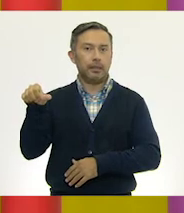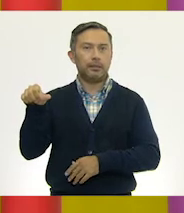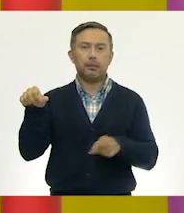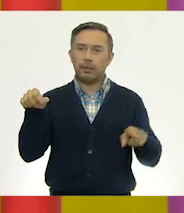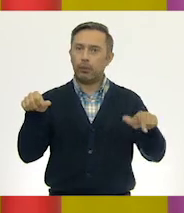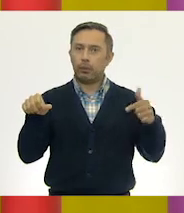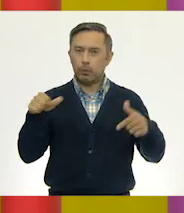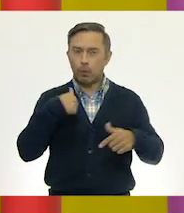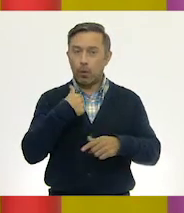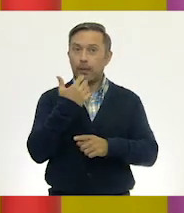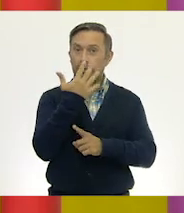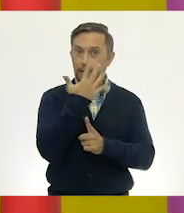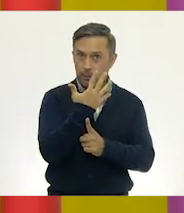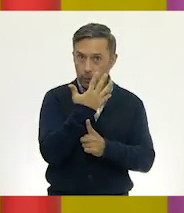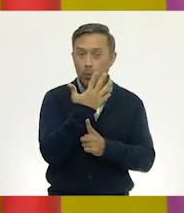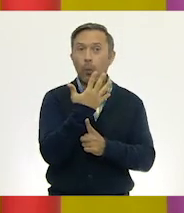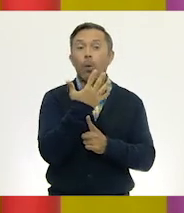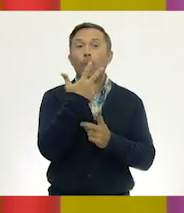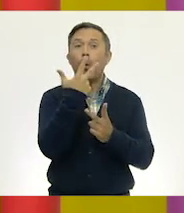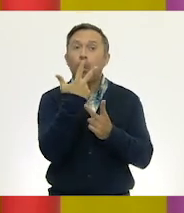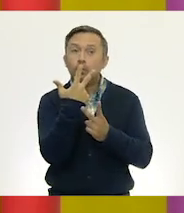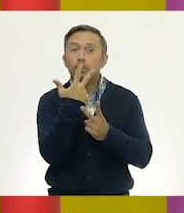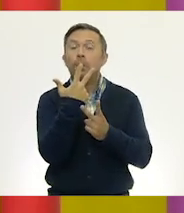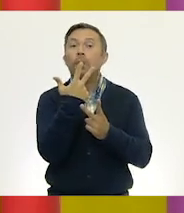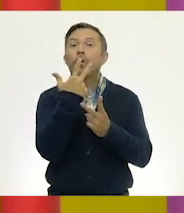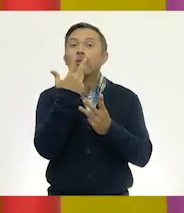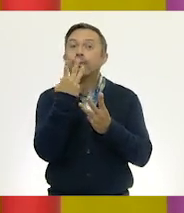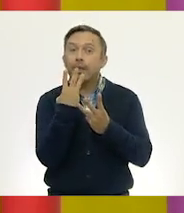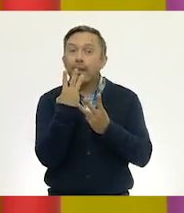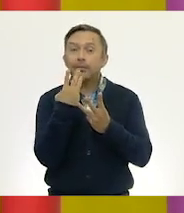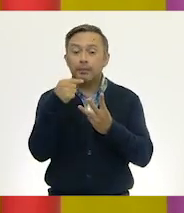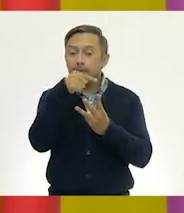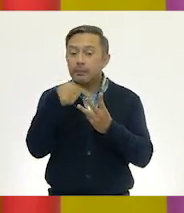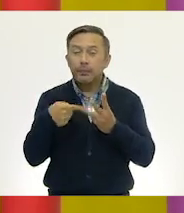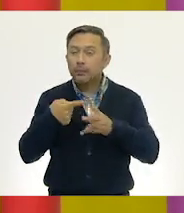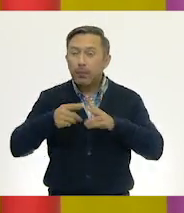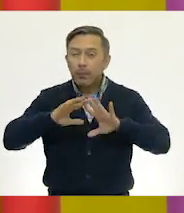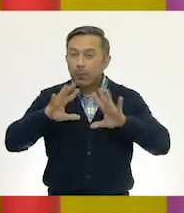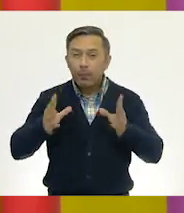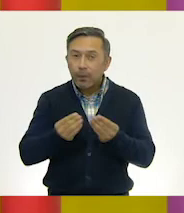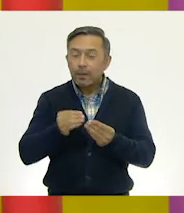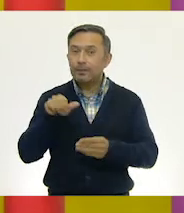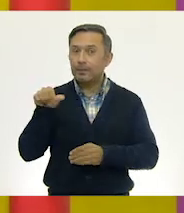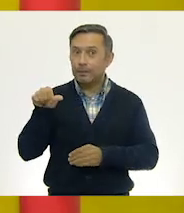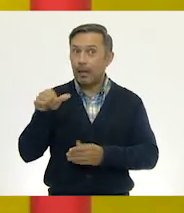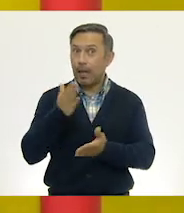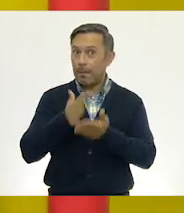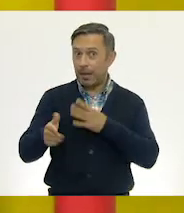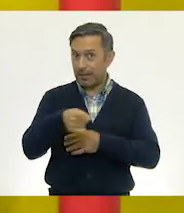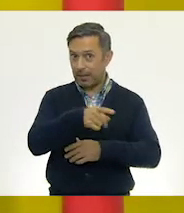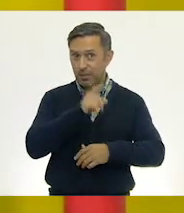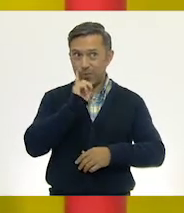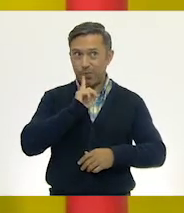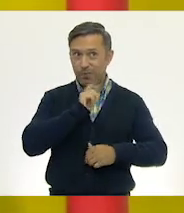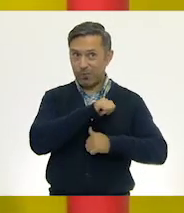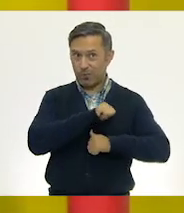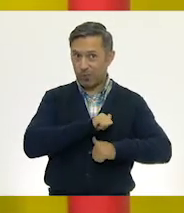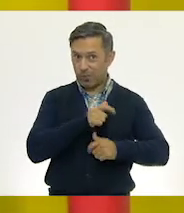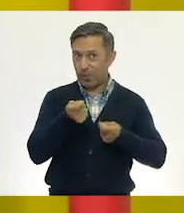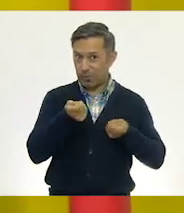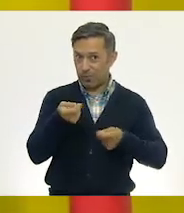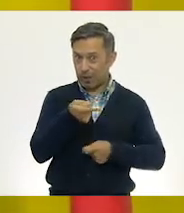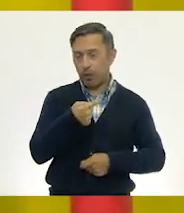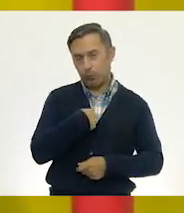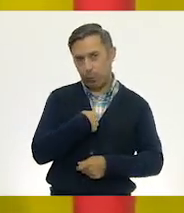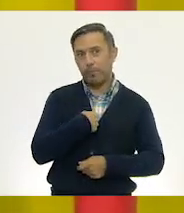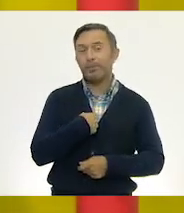5, 8 más 3 dan 16. Y la conductora, o sea, yo tuve 5,